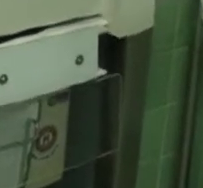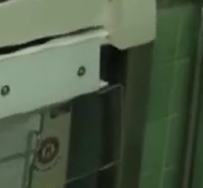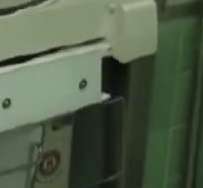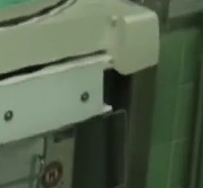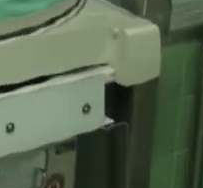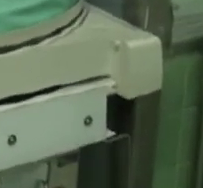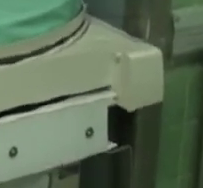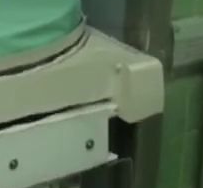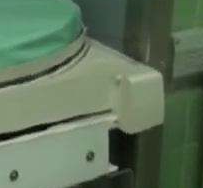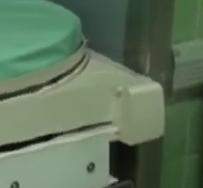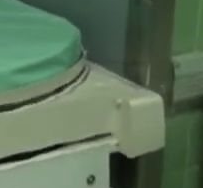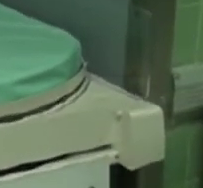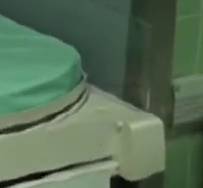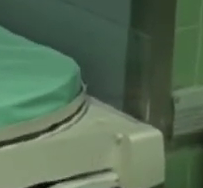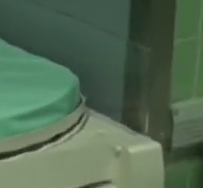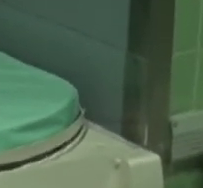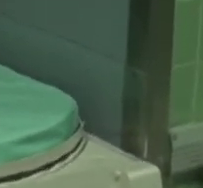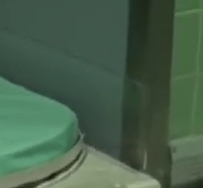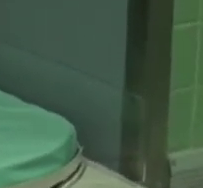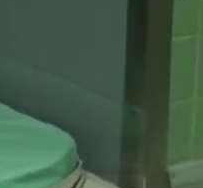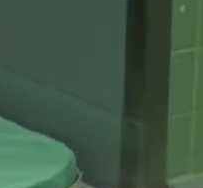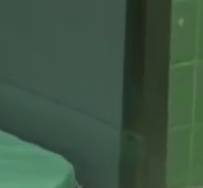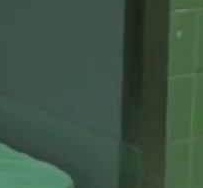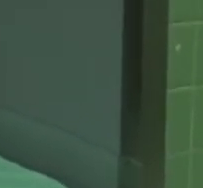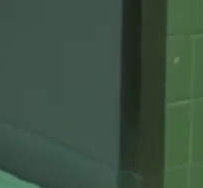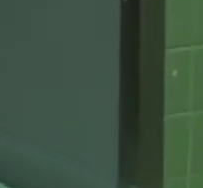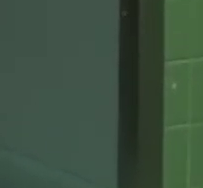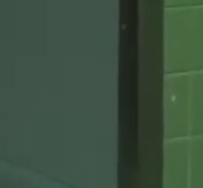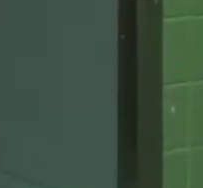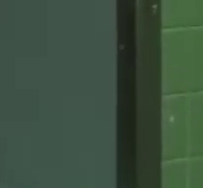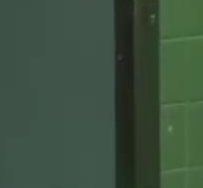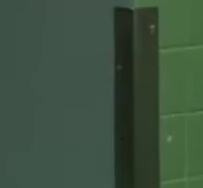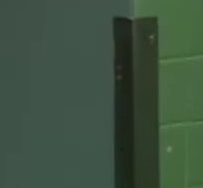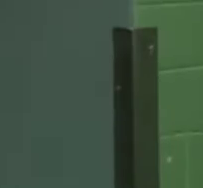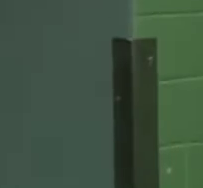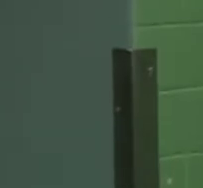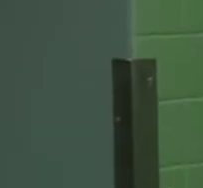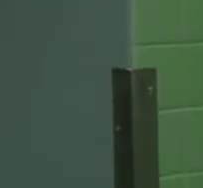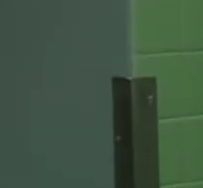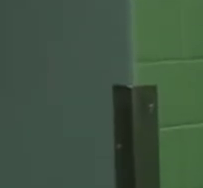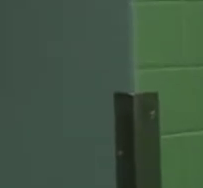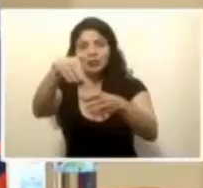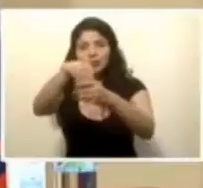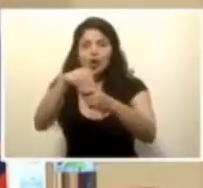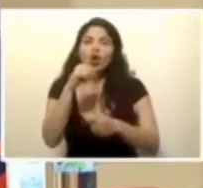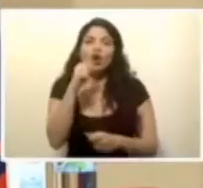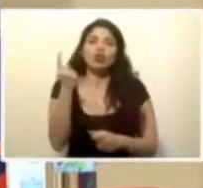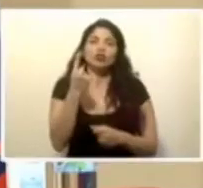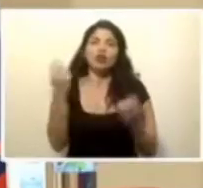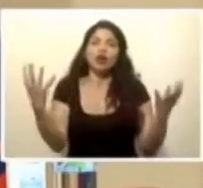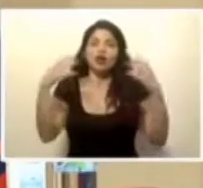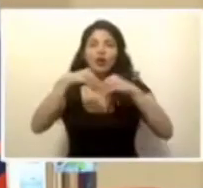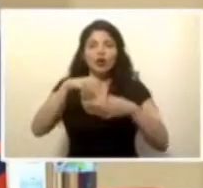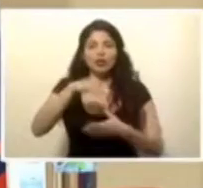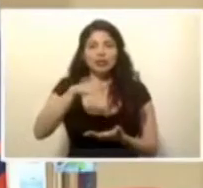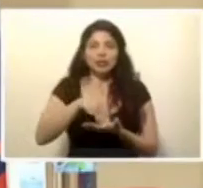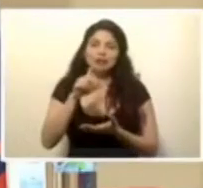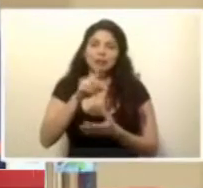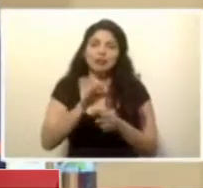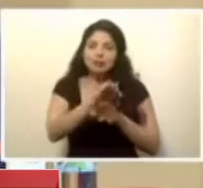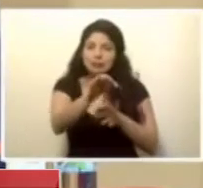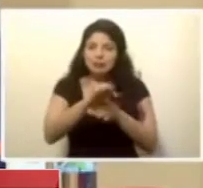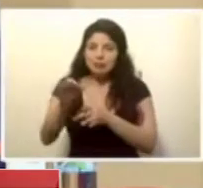para lograr varios objetivos a la vez. Afirmó que son muchos los retos en los cuales se trabaja. Y luego se está analizando siempre